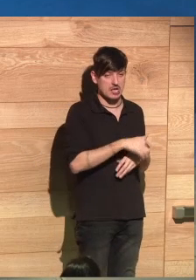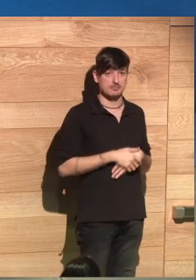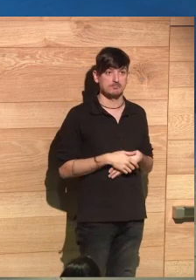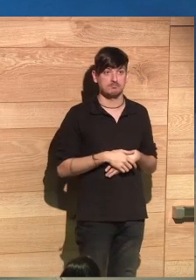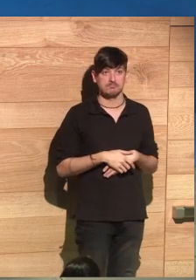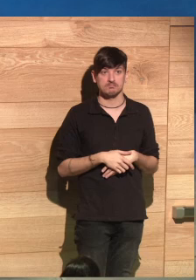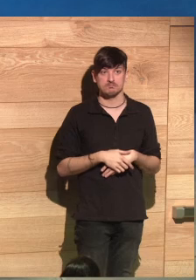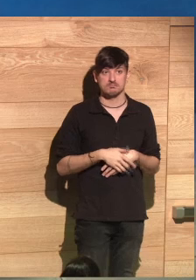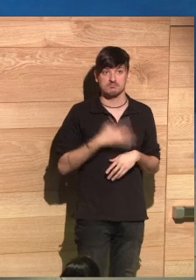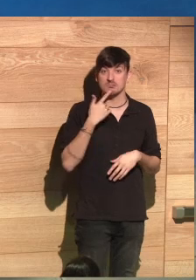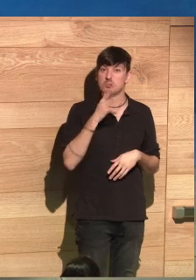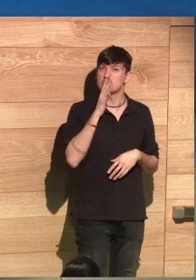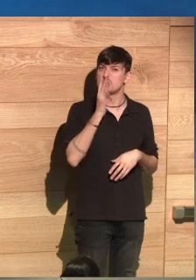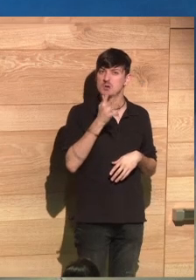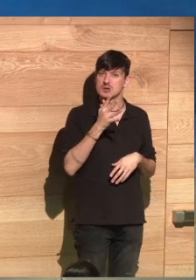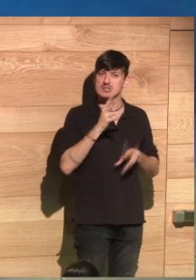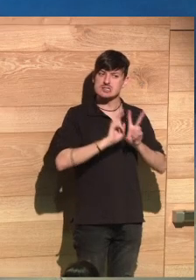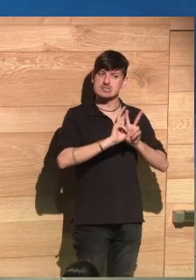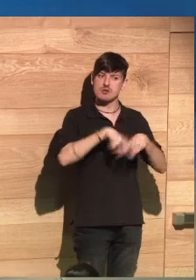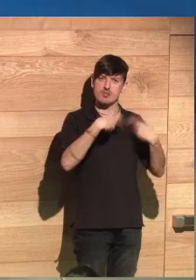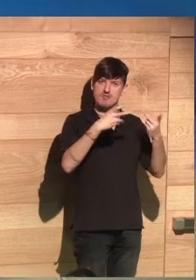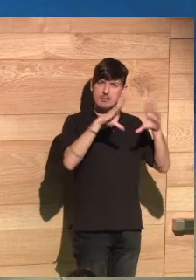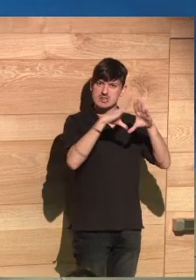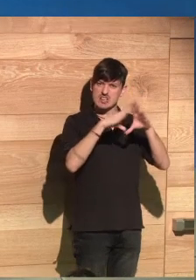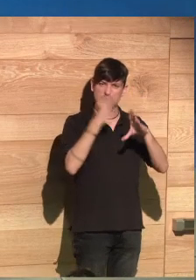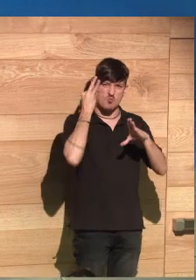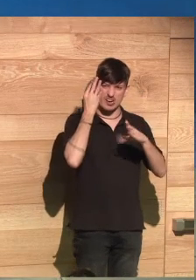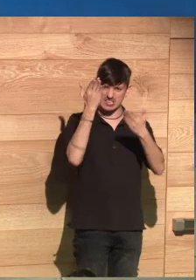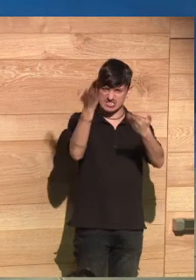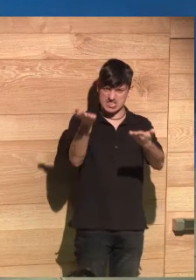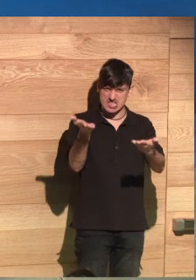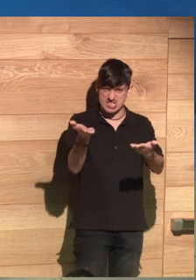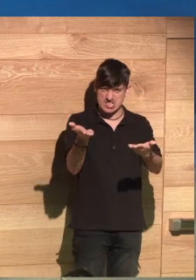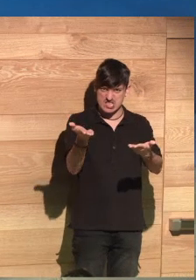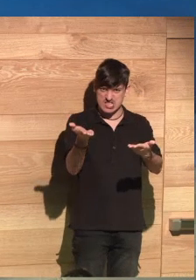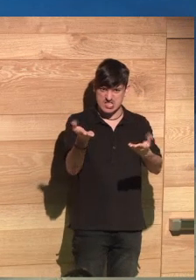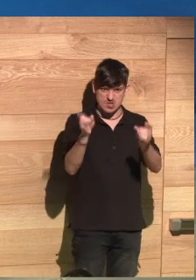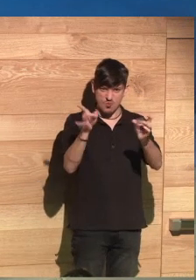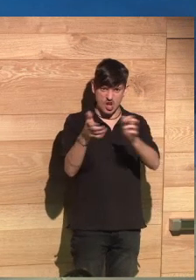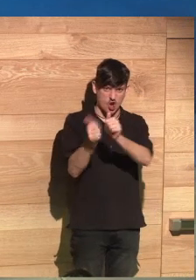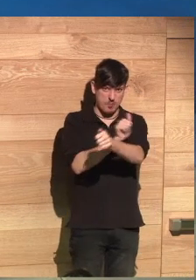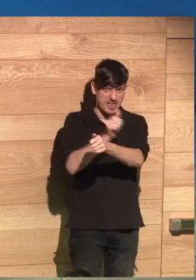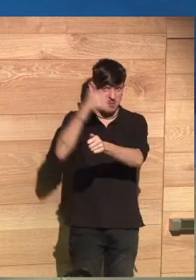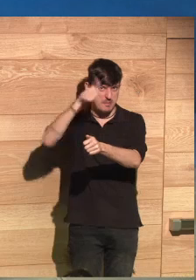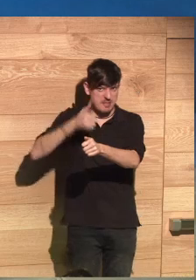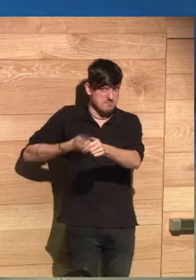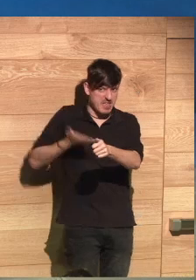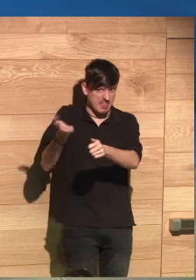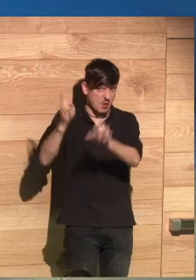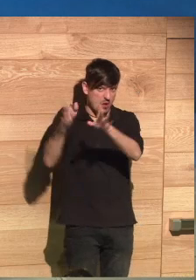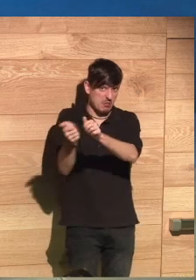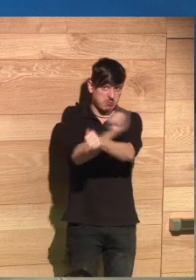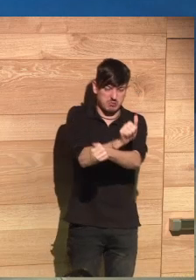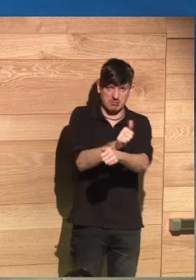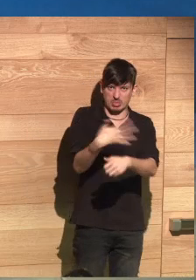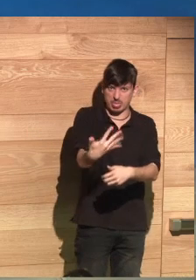personajes: porque la renovación feminista con mujeres así, que reproducían la misma mierda que los hombres, era de chicha y nabo, una